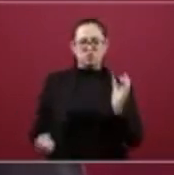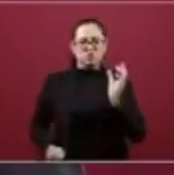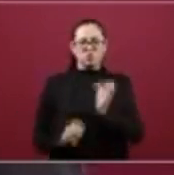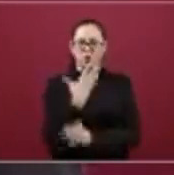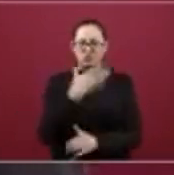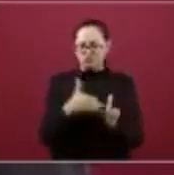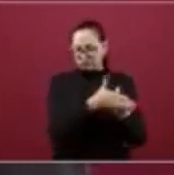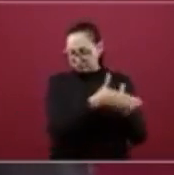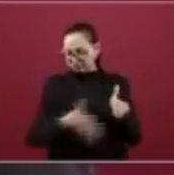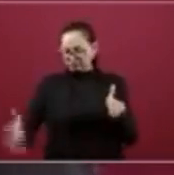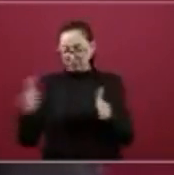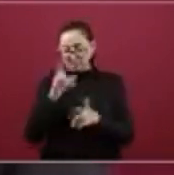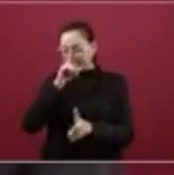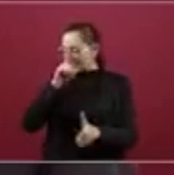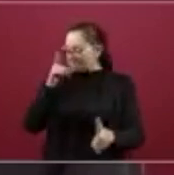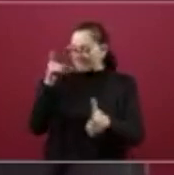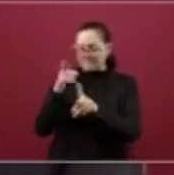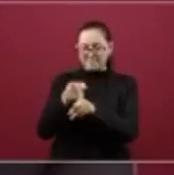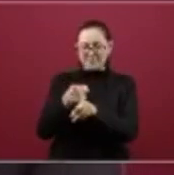es